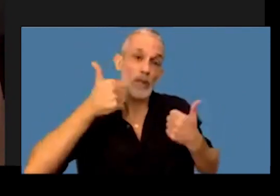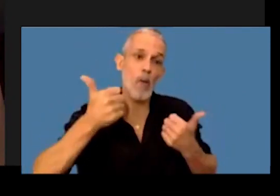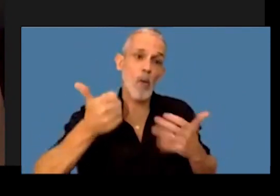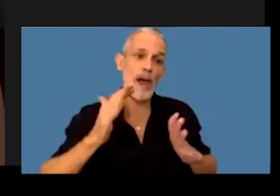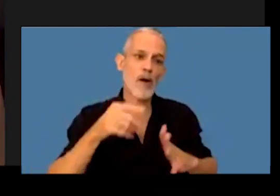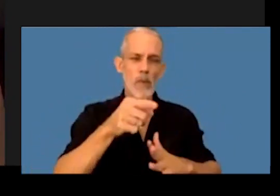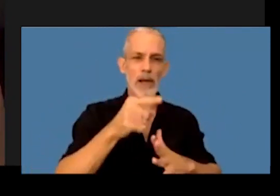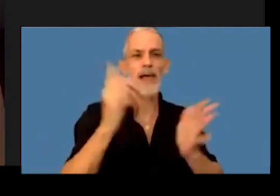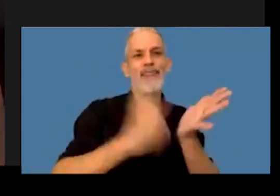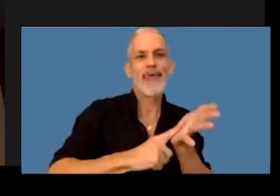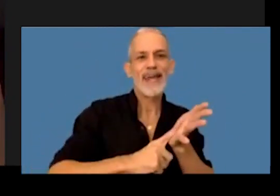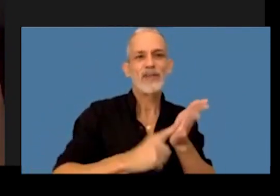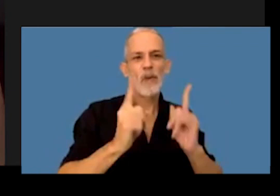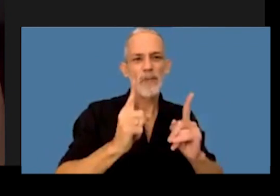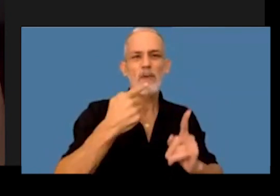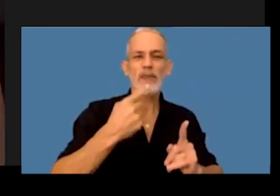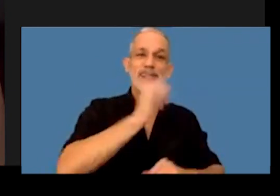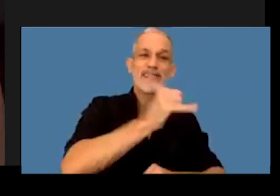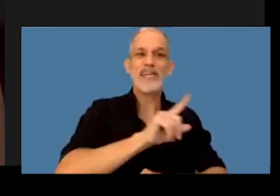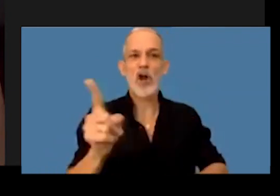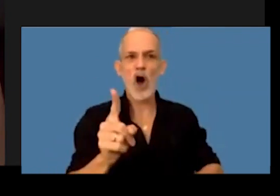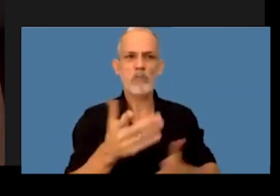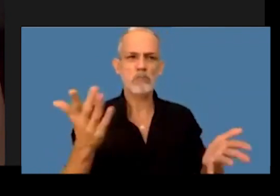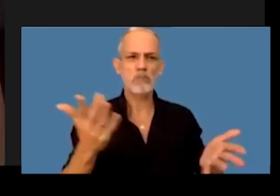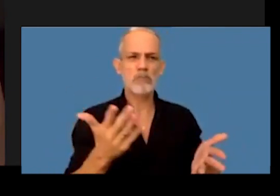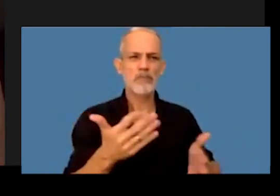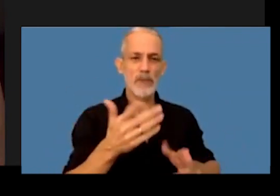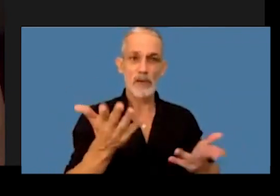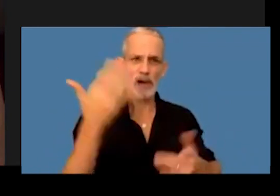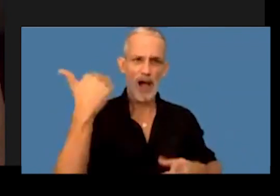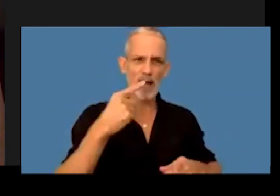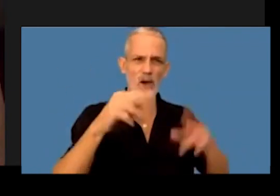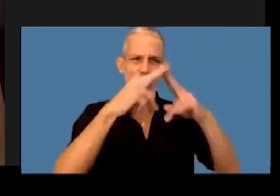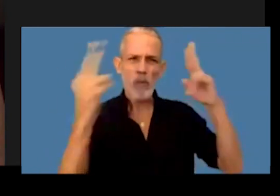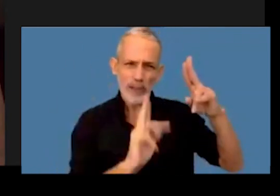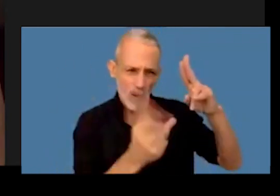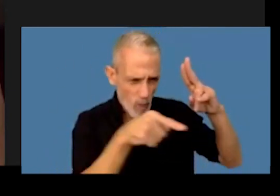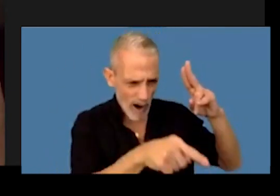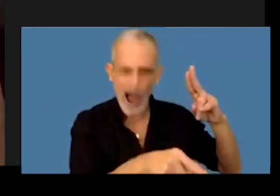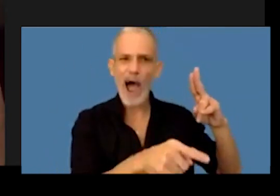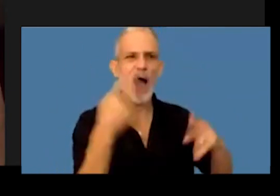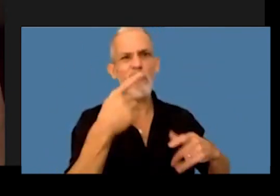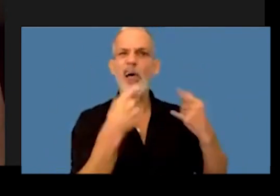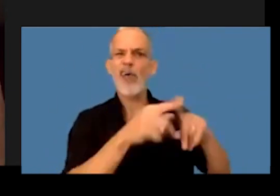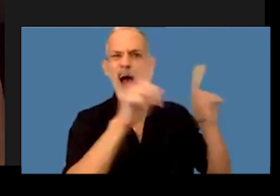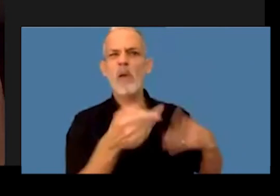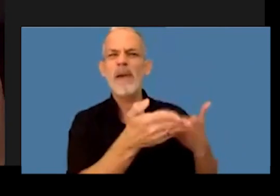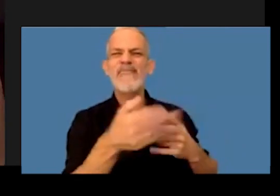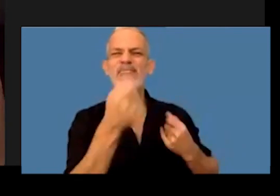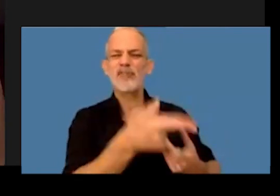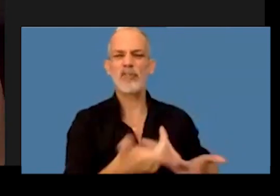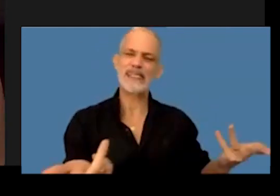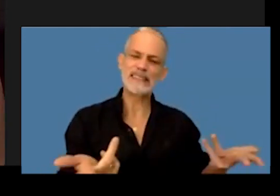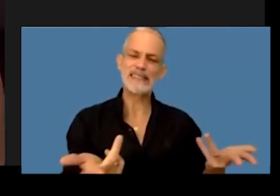decreto, que es el que dice que sí o que no, básicamente desde que está muriendo te vas con un puente para ver si te lo si te otorgan o no ciertos beneficios. Entonces, como